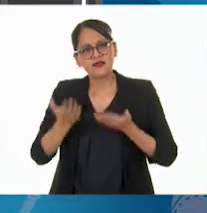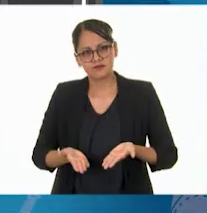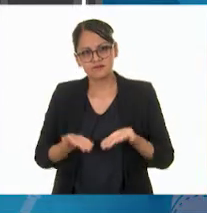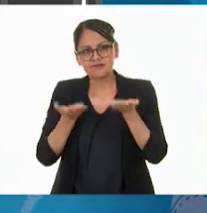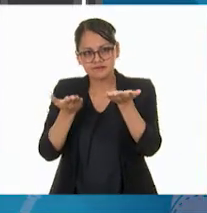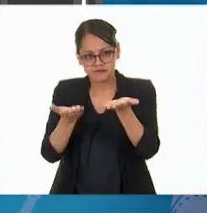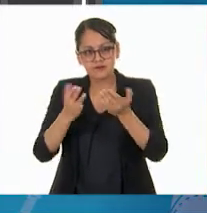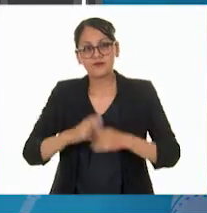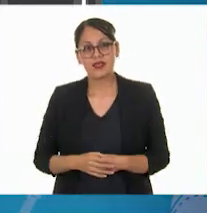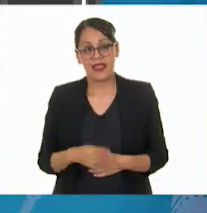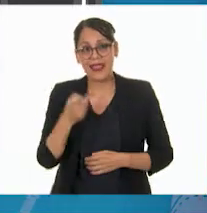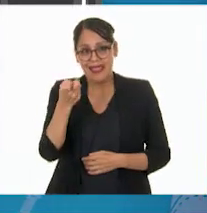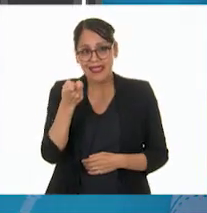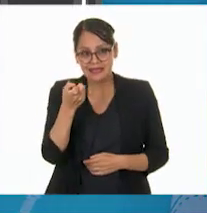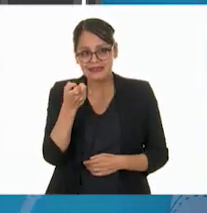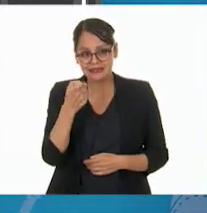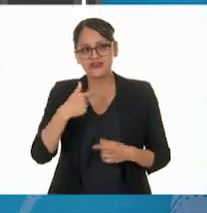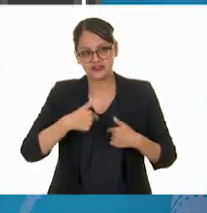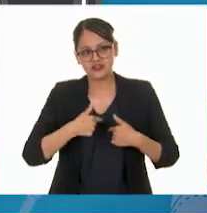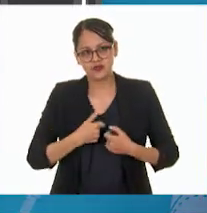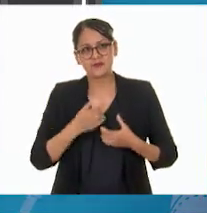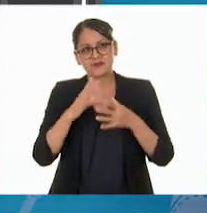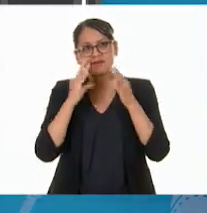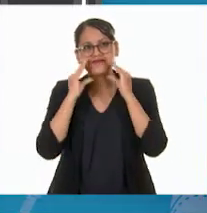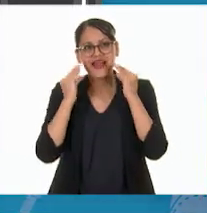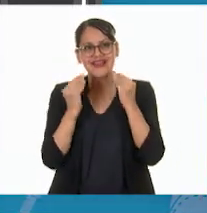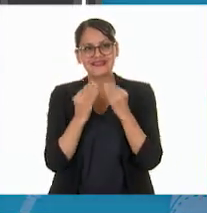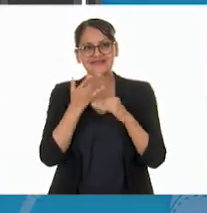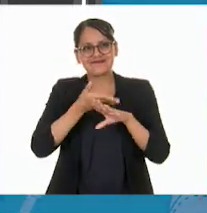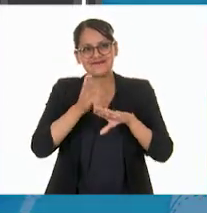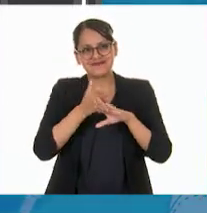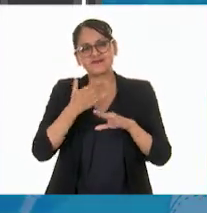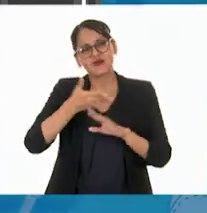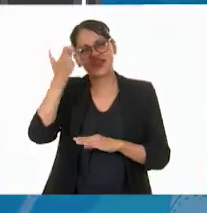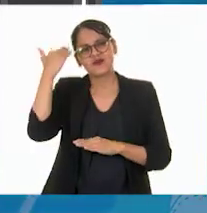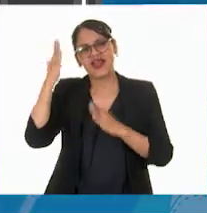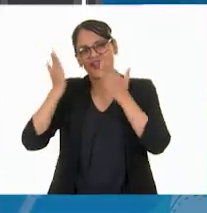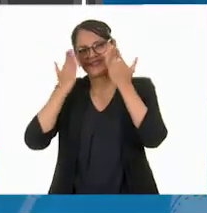contigo. Esa es la razón de mis blancas barbas, porque lo he estudiado mucho.